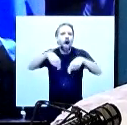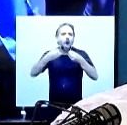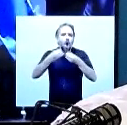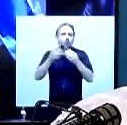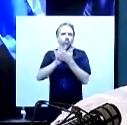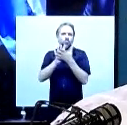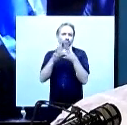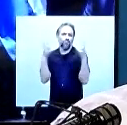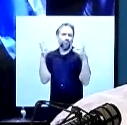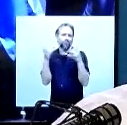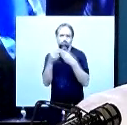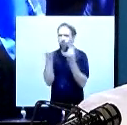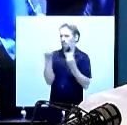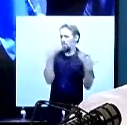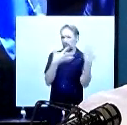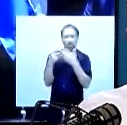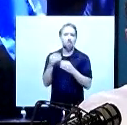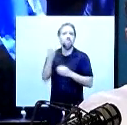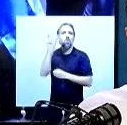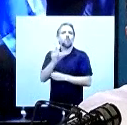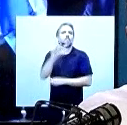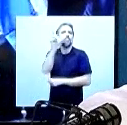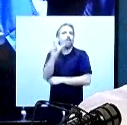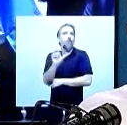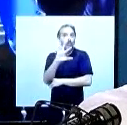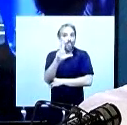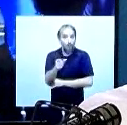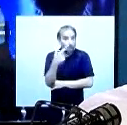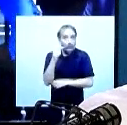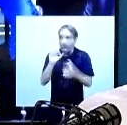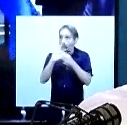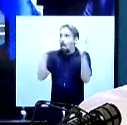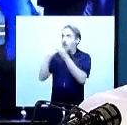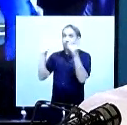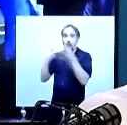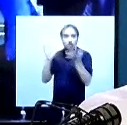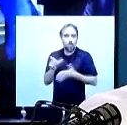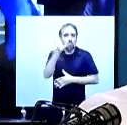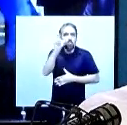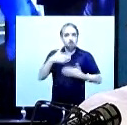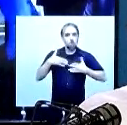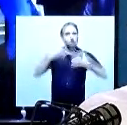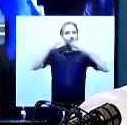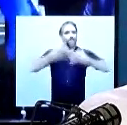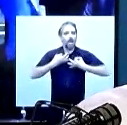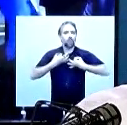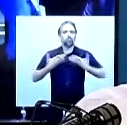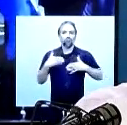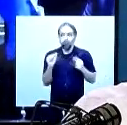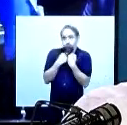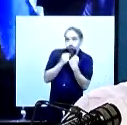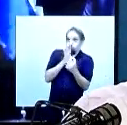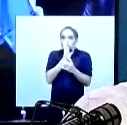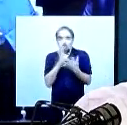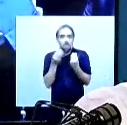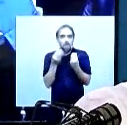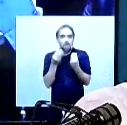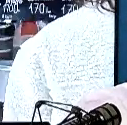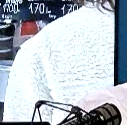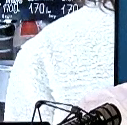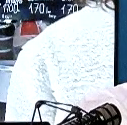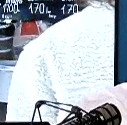sacarles de la pobreza no es apoyar a mi ley significa sacar a tu hijo de la pobreza eso es lo que tiene que evaluar un argentino y un venezolano y un